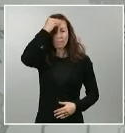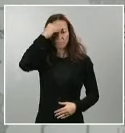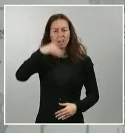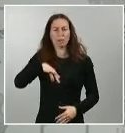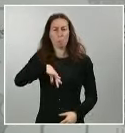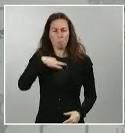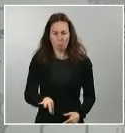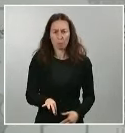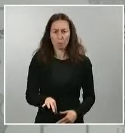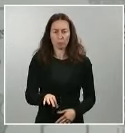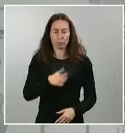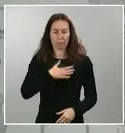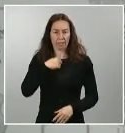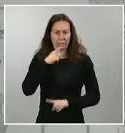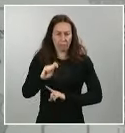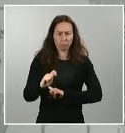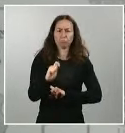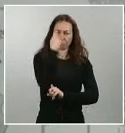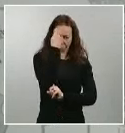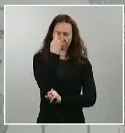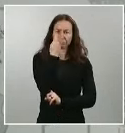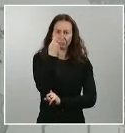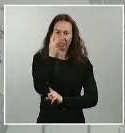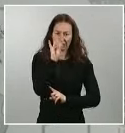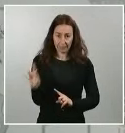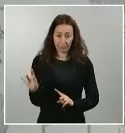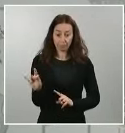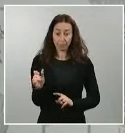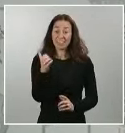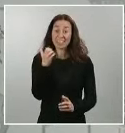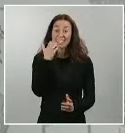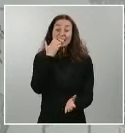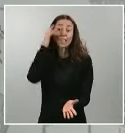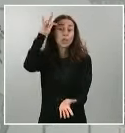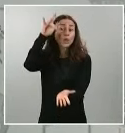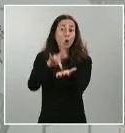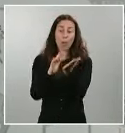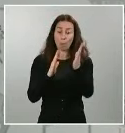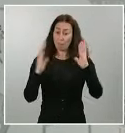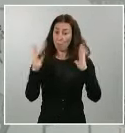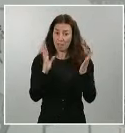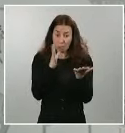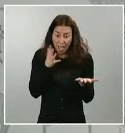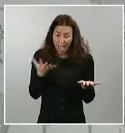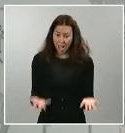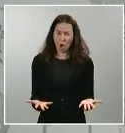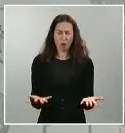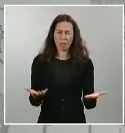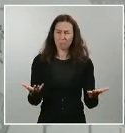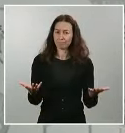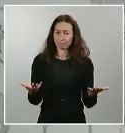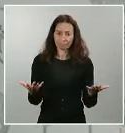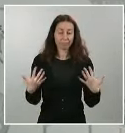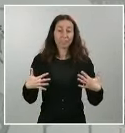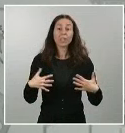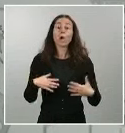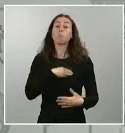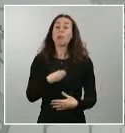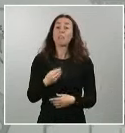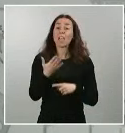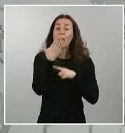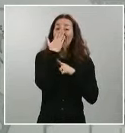Cuando sobreviene una catástrofe de grandes magnitudes, como las que estamos viviendo, son posibles 2 tipos de actitudes. Hay